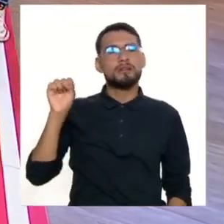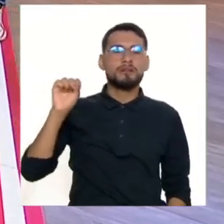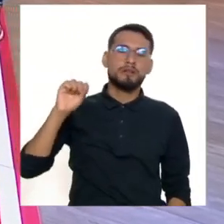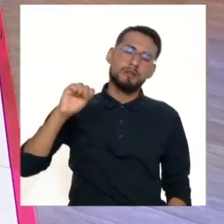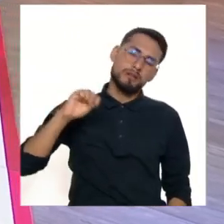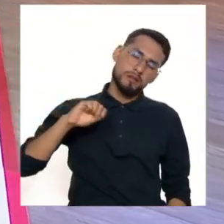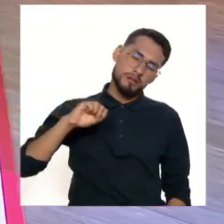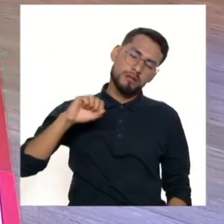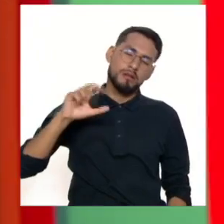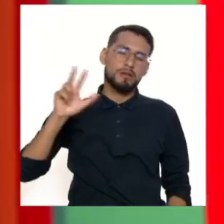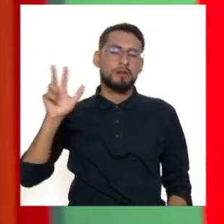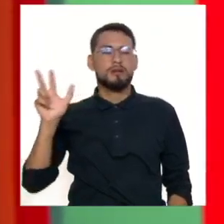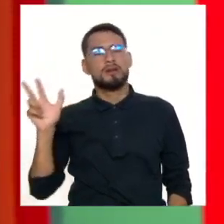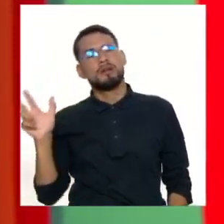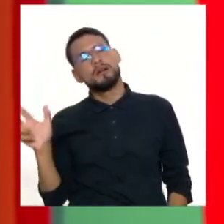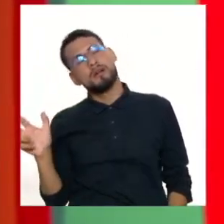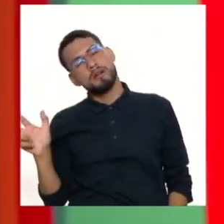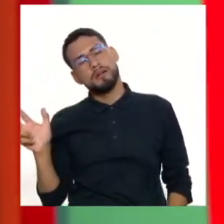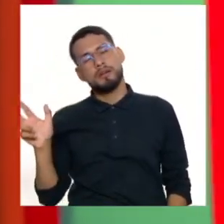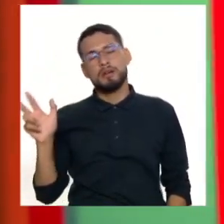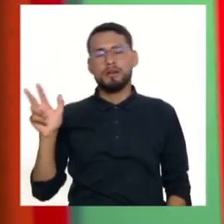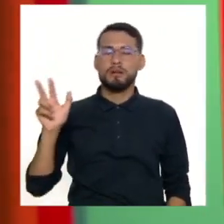lados.